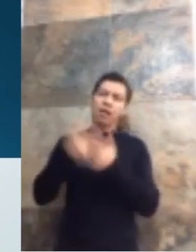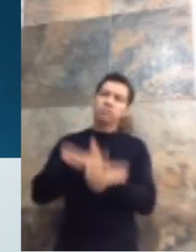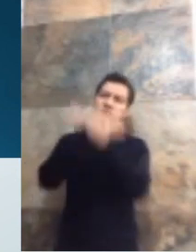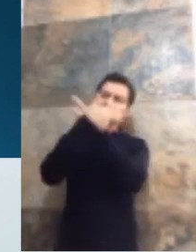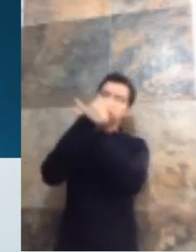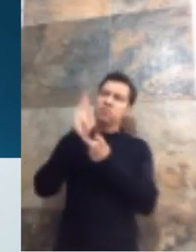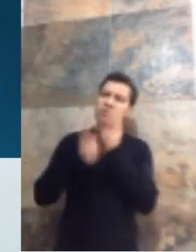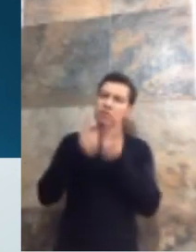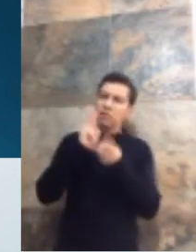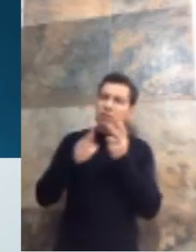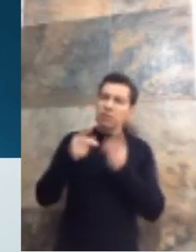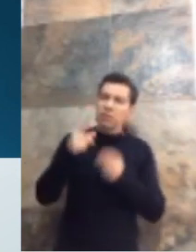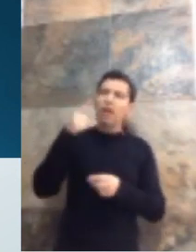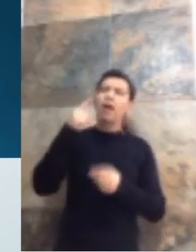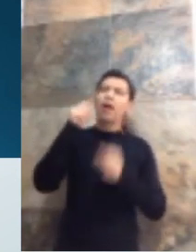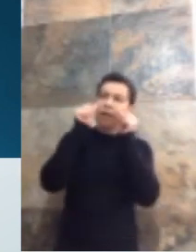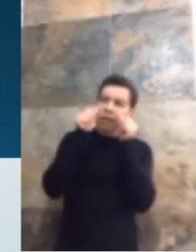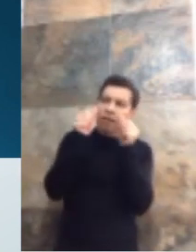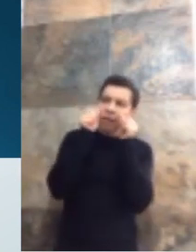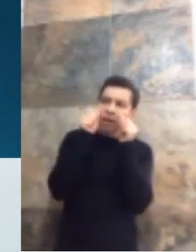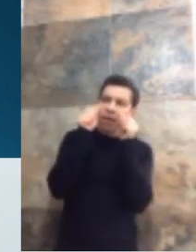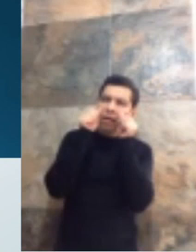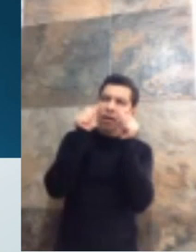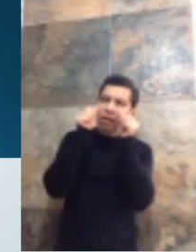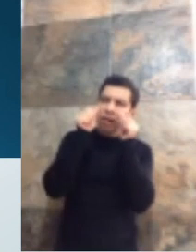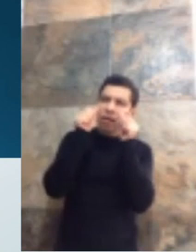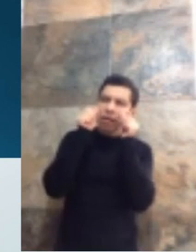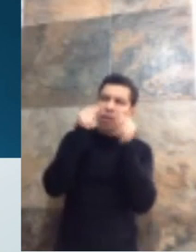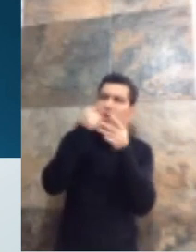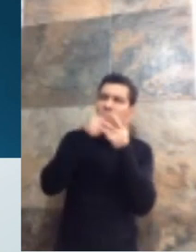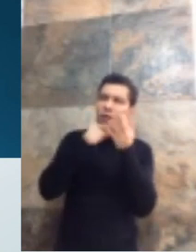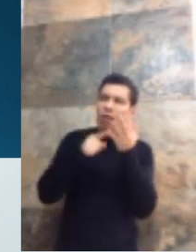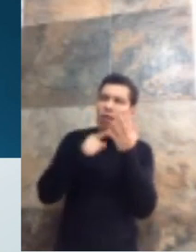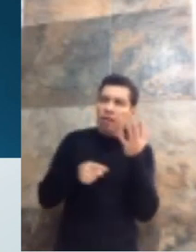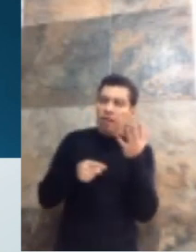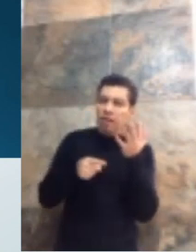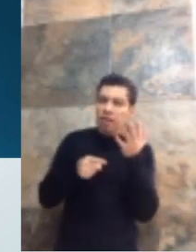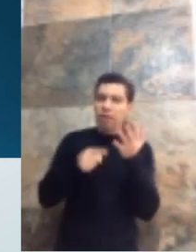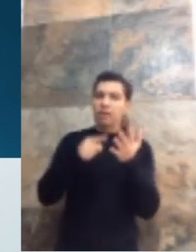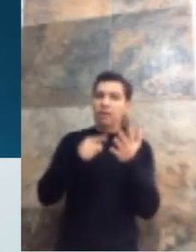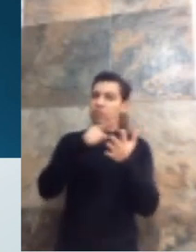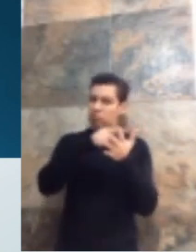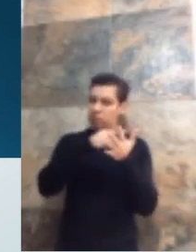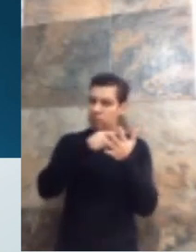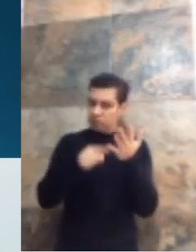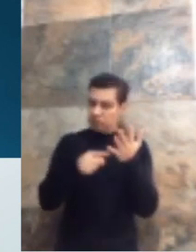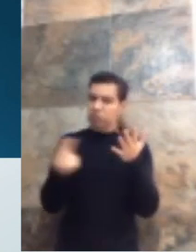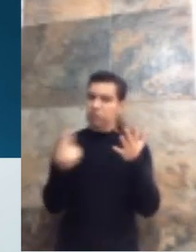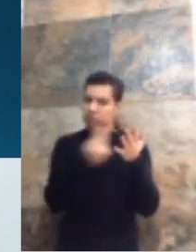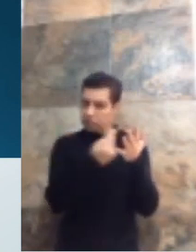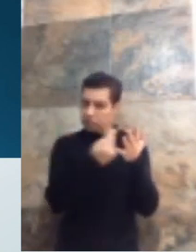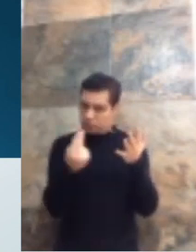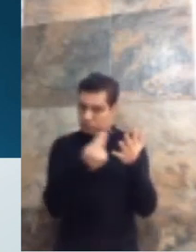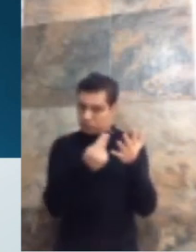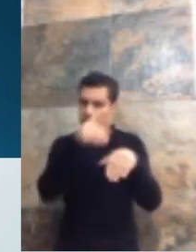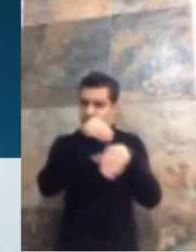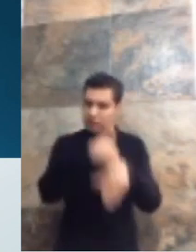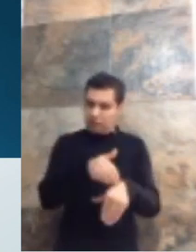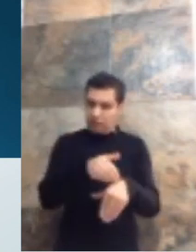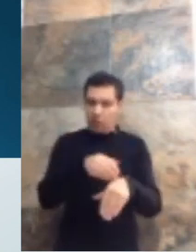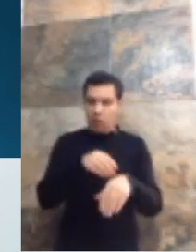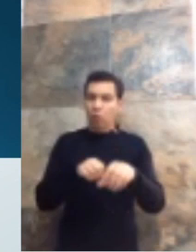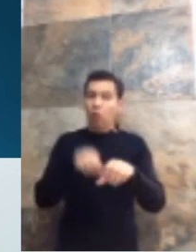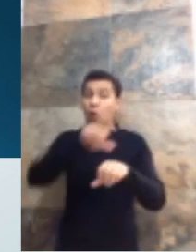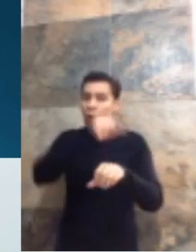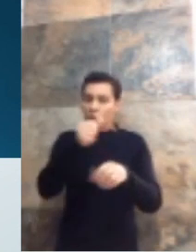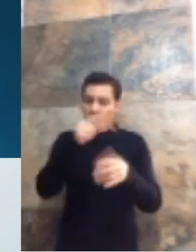psicoterapéutico por teléfono o en videoconferencia, hay cosas que se tienen que hacer y hay cosas que no se tienen que hacer. Y esto se deriva